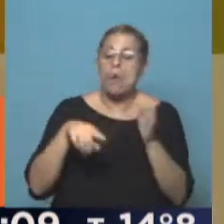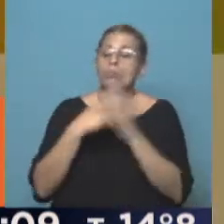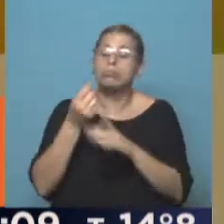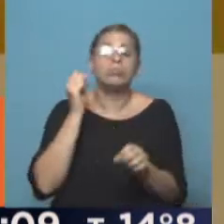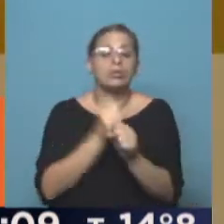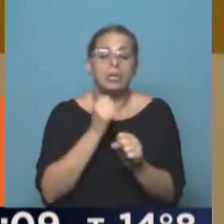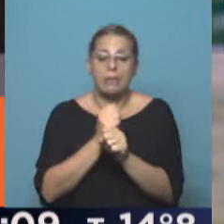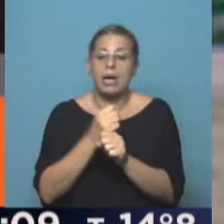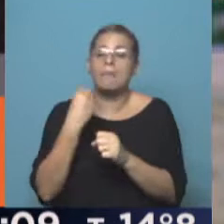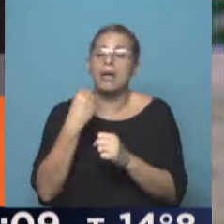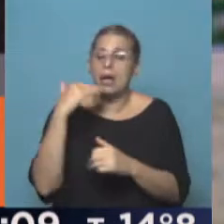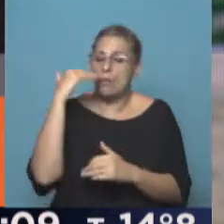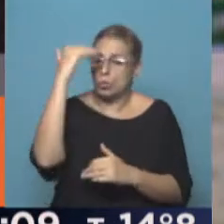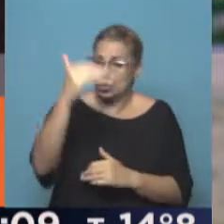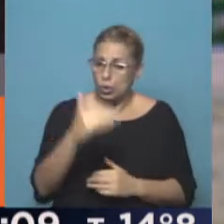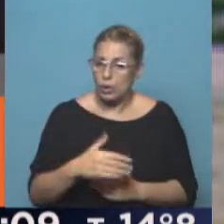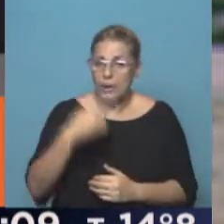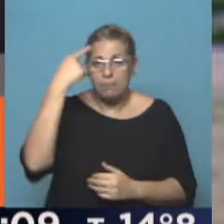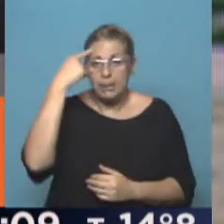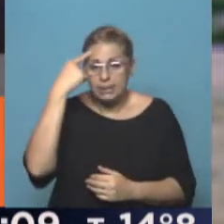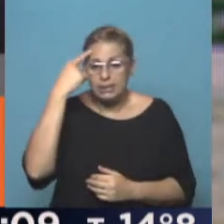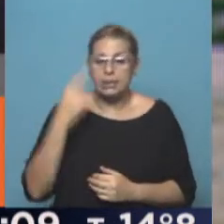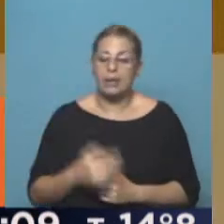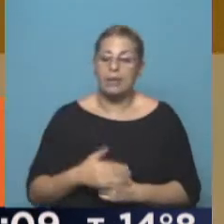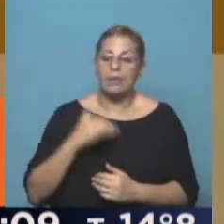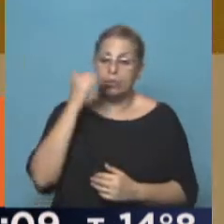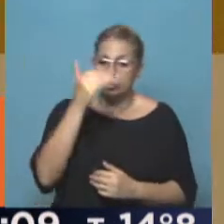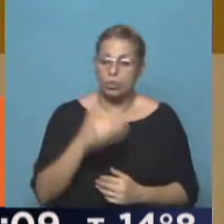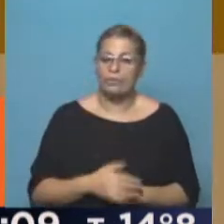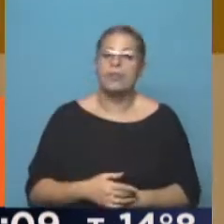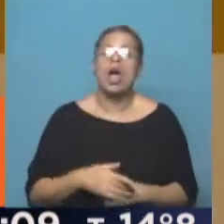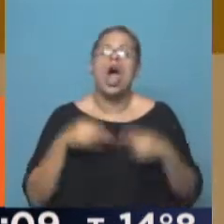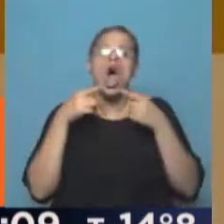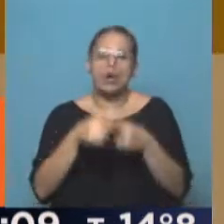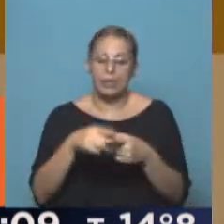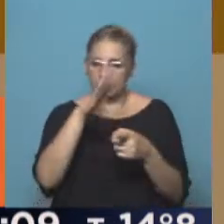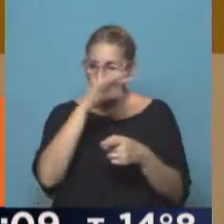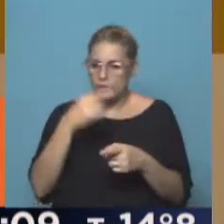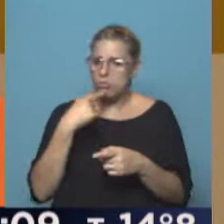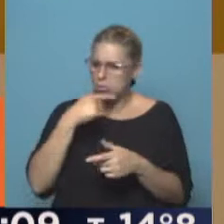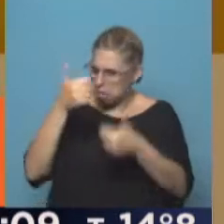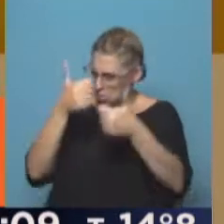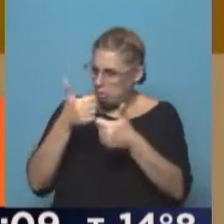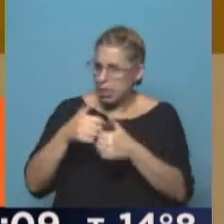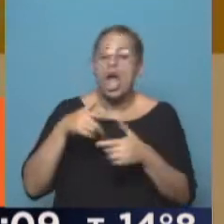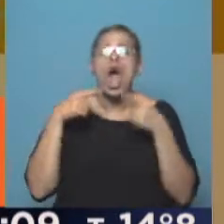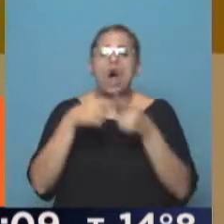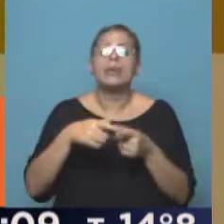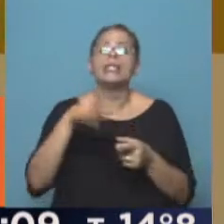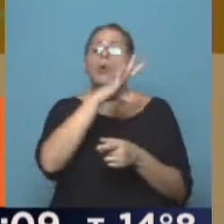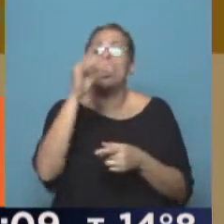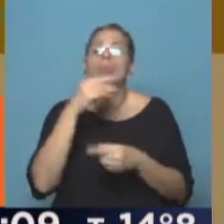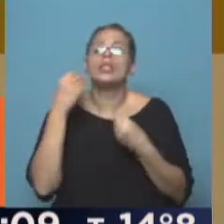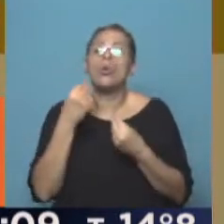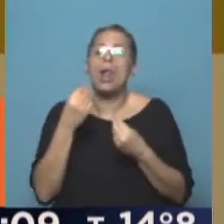para buenos ando en que halla el objetivo de la comisión precisamente es muy buena la pregunta porque el objetivo la comisión es precisamente